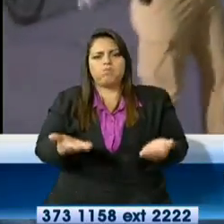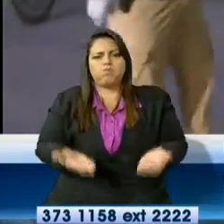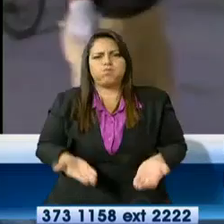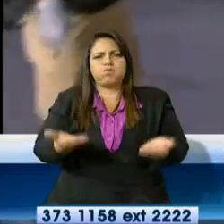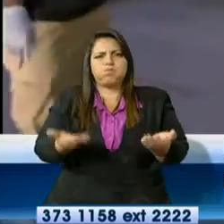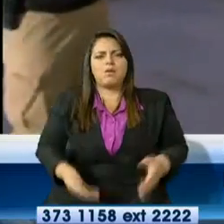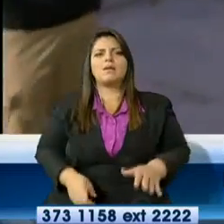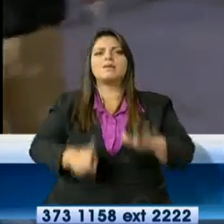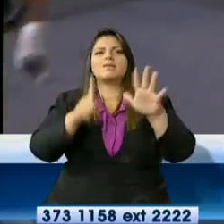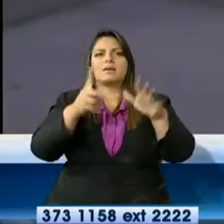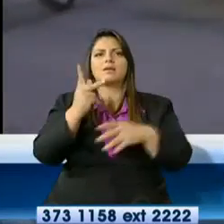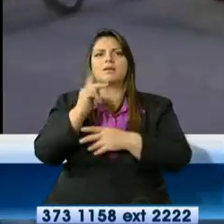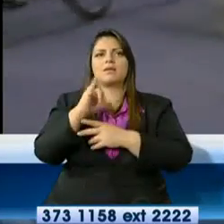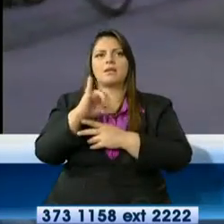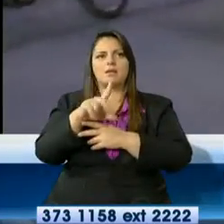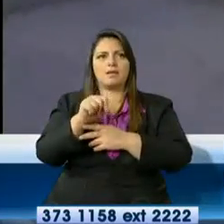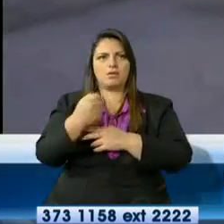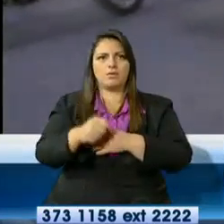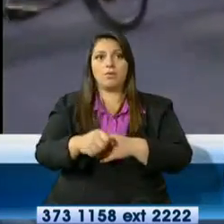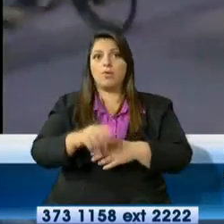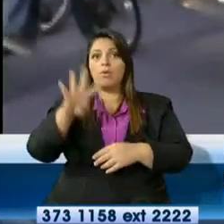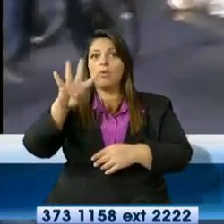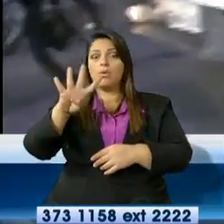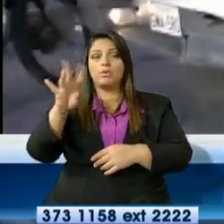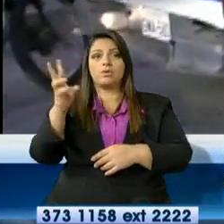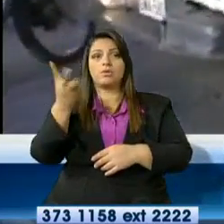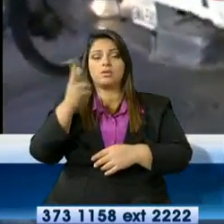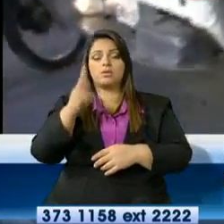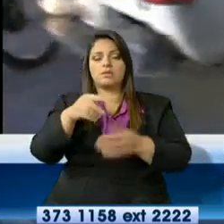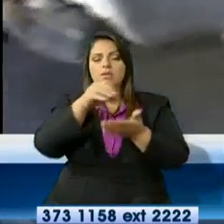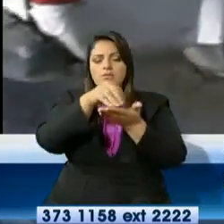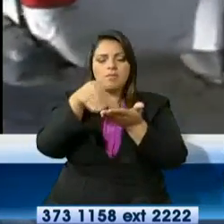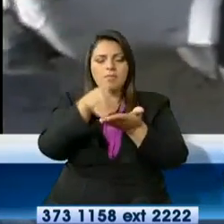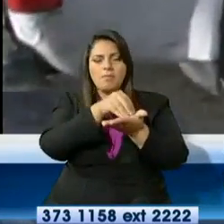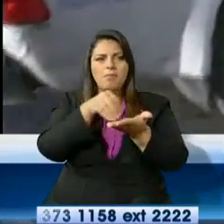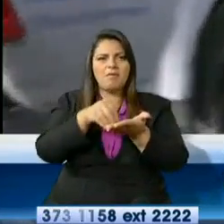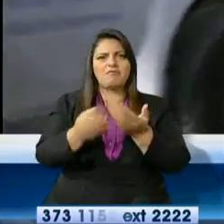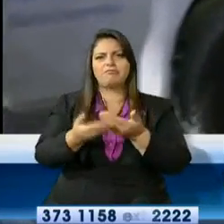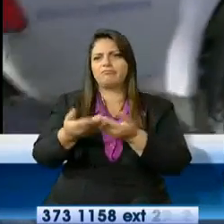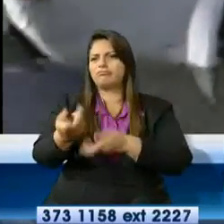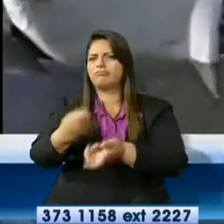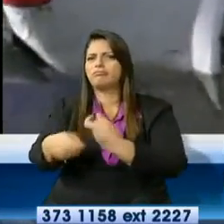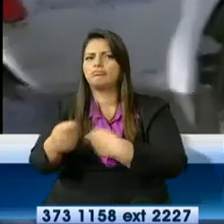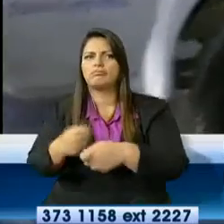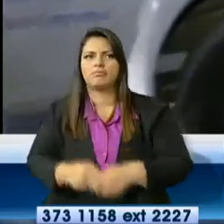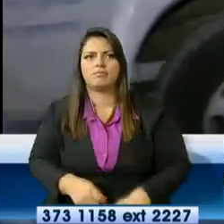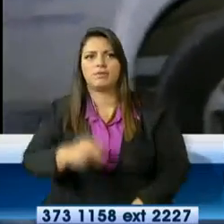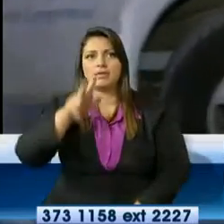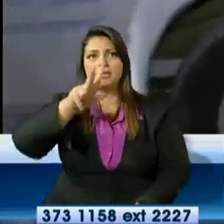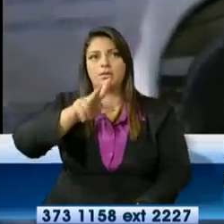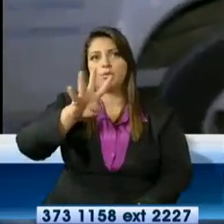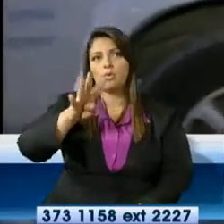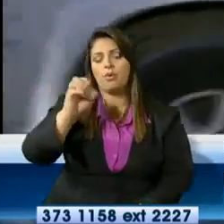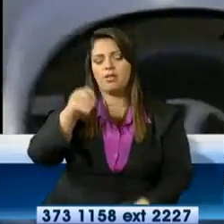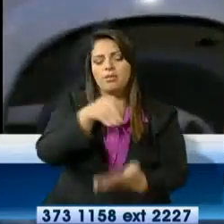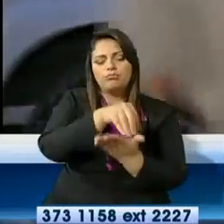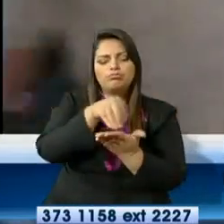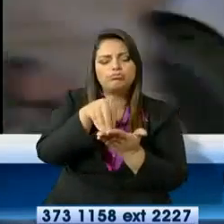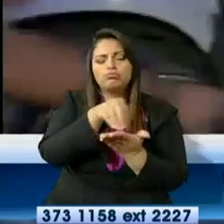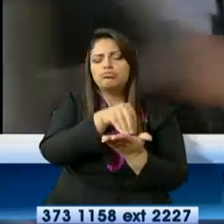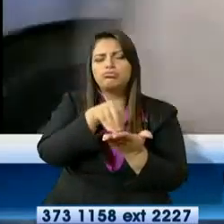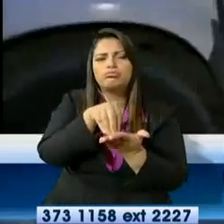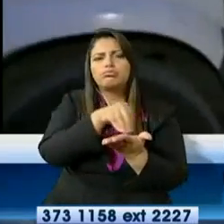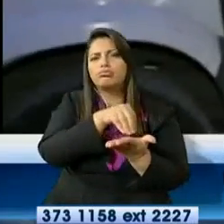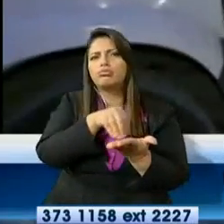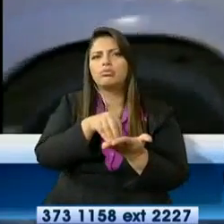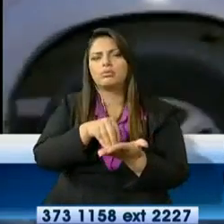416 sobres ya listos para la distribución también de cocaína, 340 fundas o funditas también